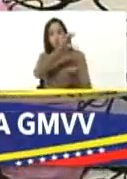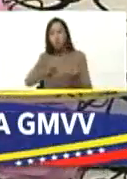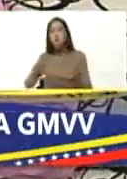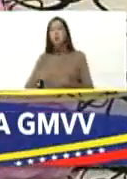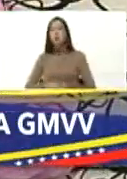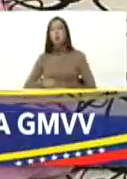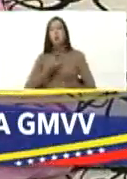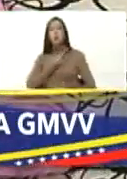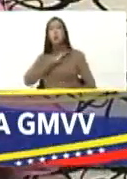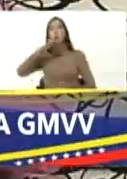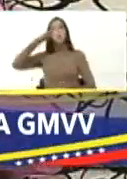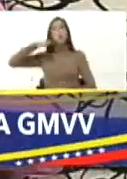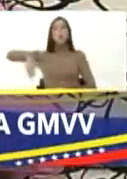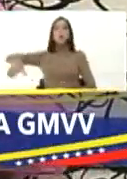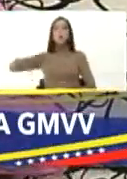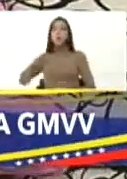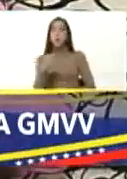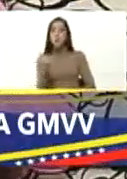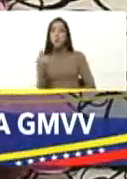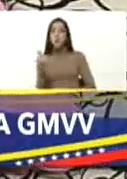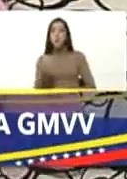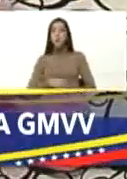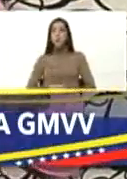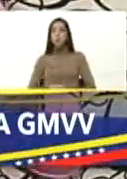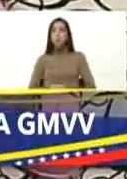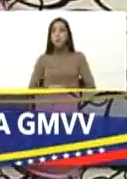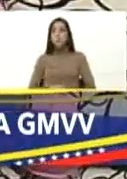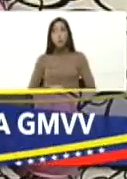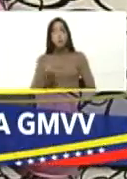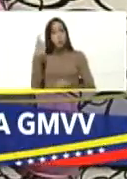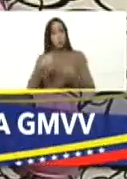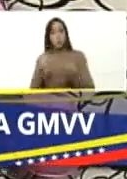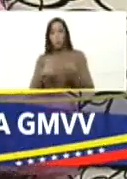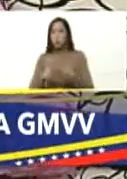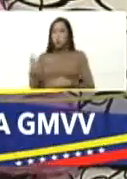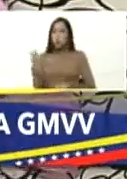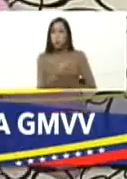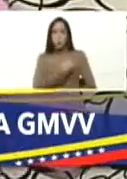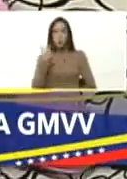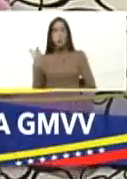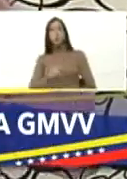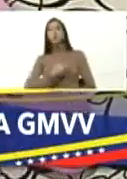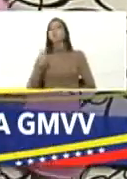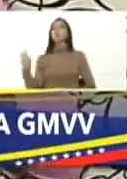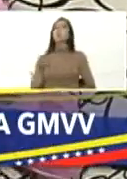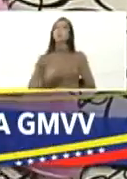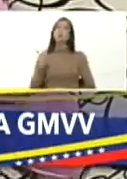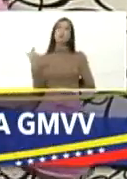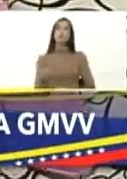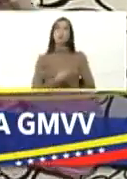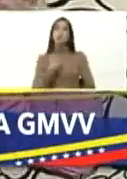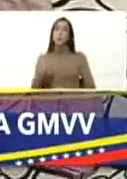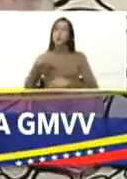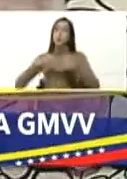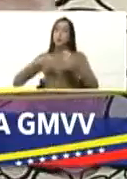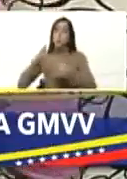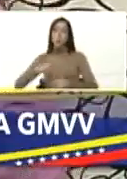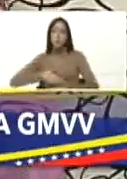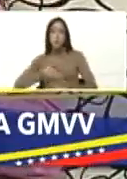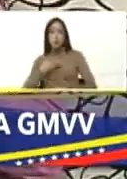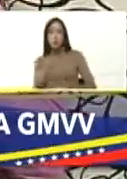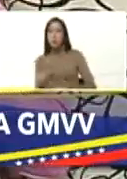pueblo. Luego pasar a conseguir todos los materiales, a parir los materiales. Ya estamos en un nivel de